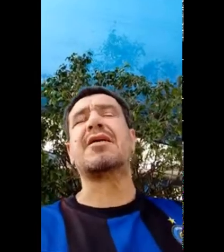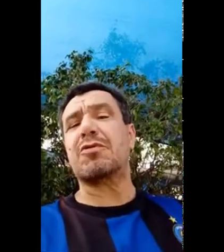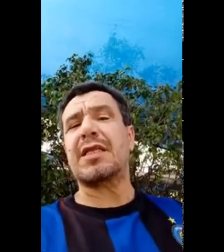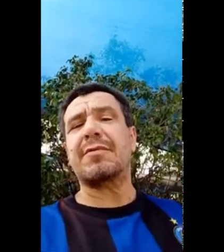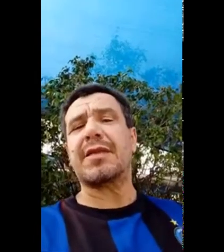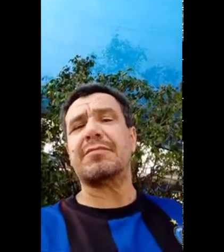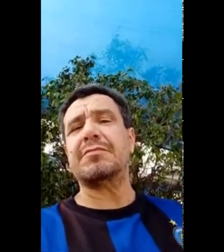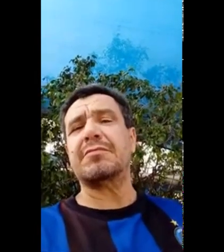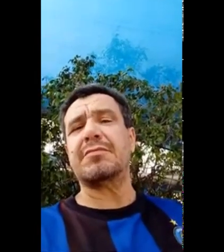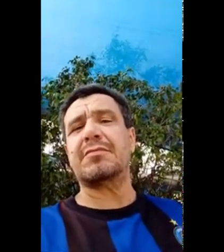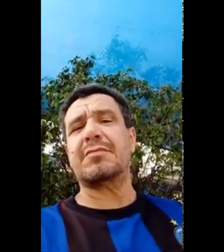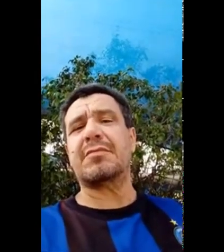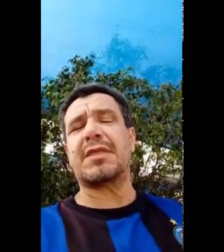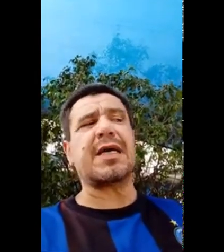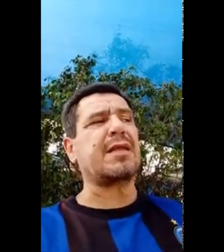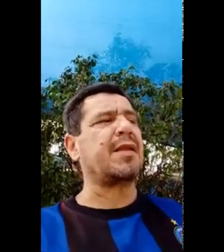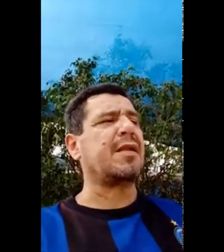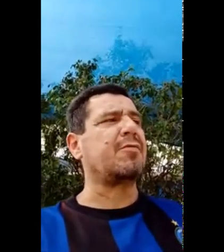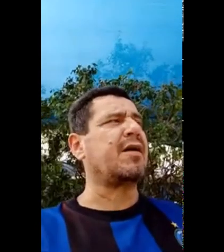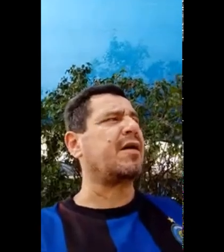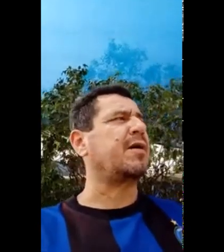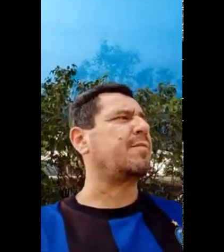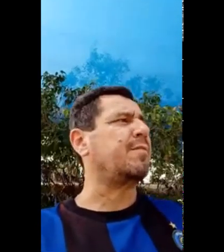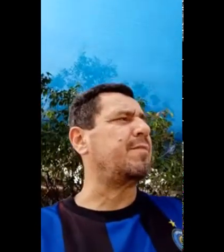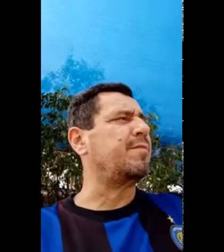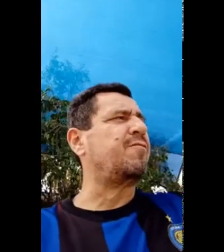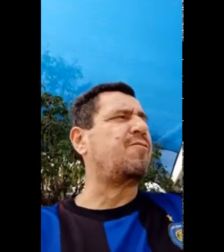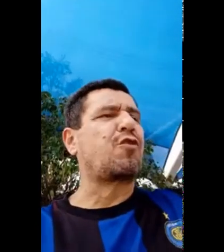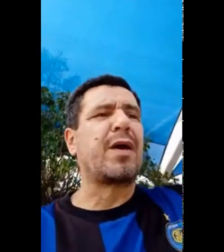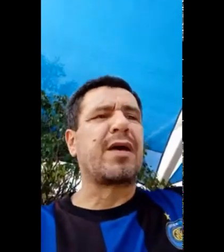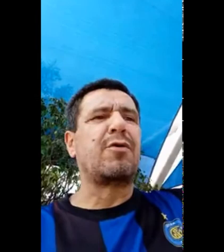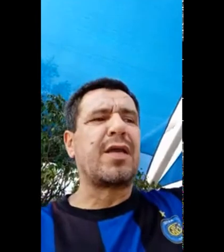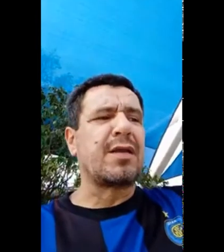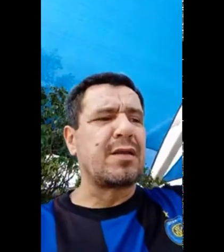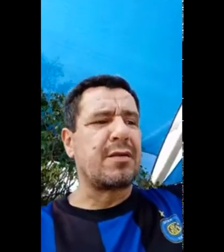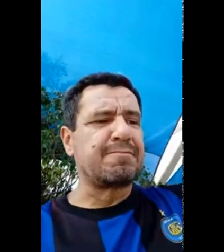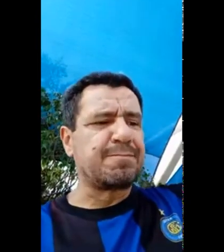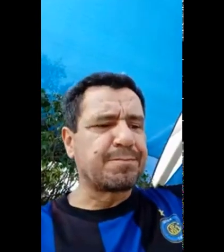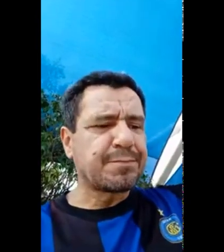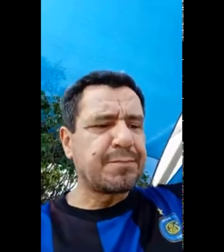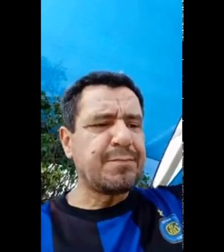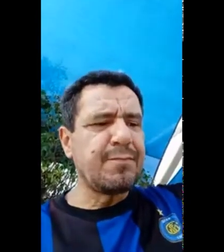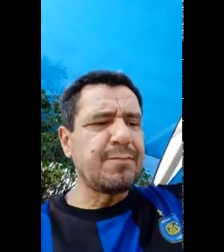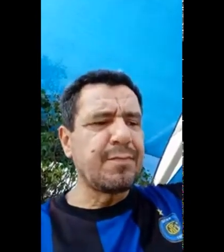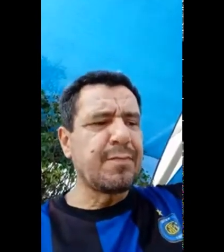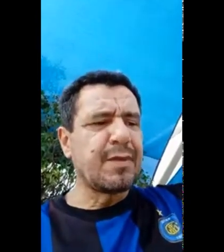si Arturo Saldívar tenga también alguna forma de que lo hayan,